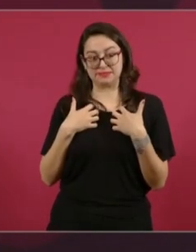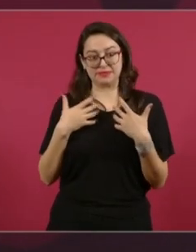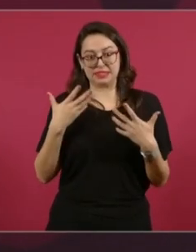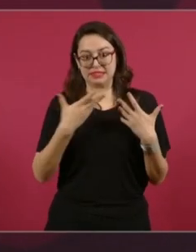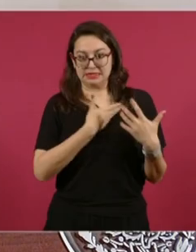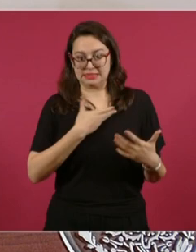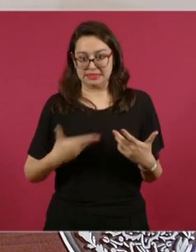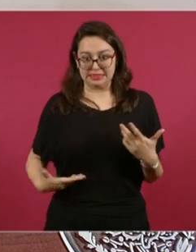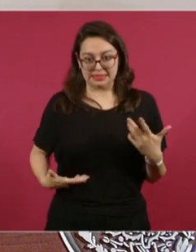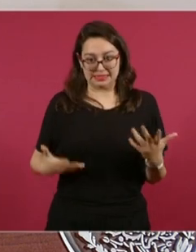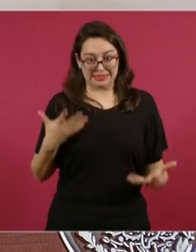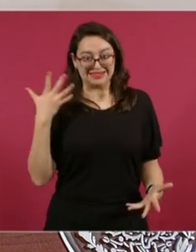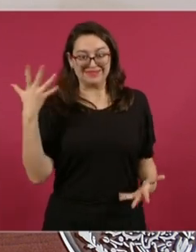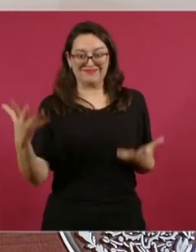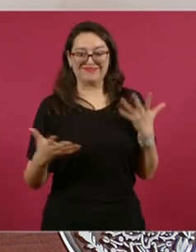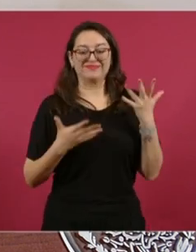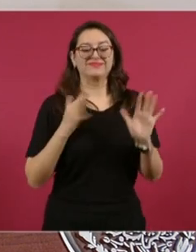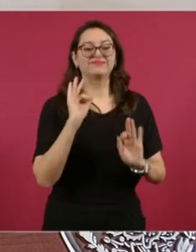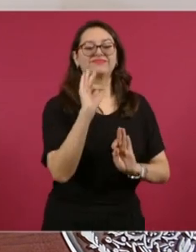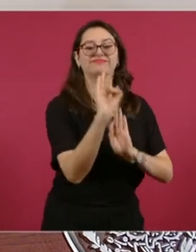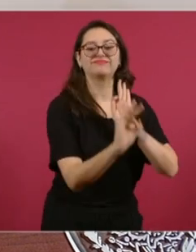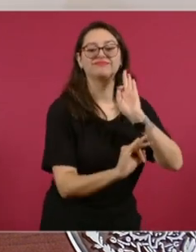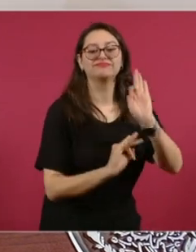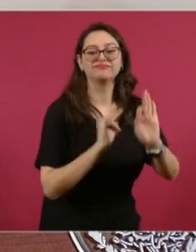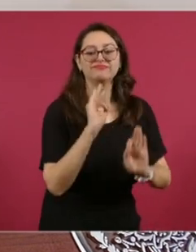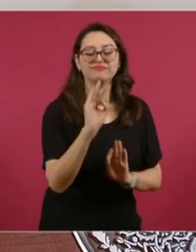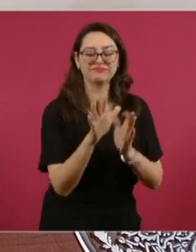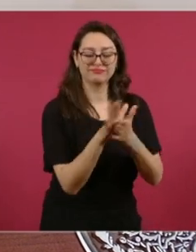Echeverría, para congraciarse,